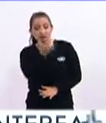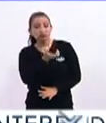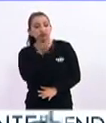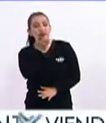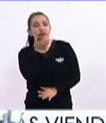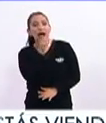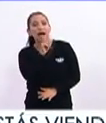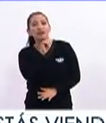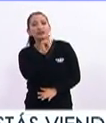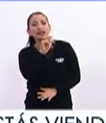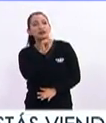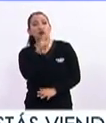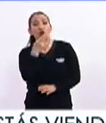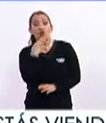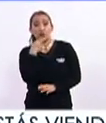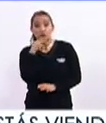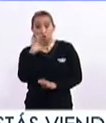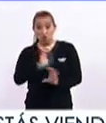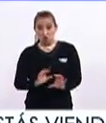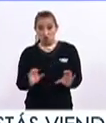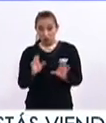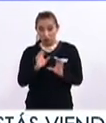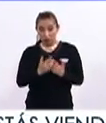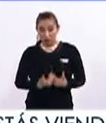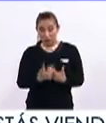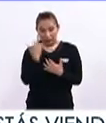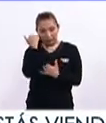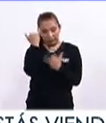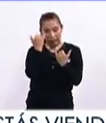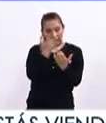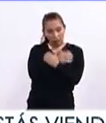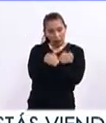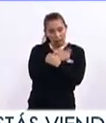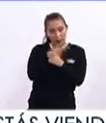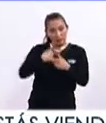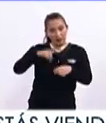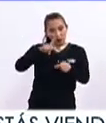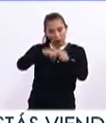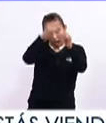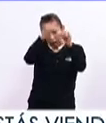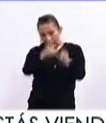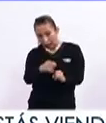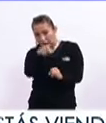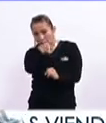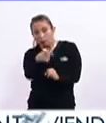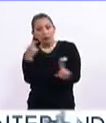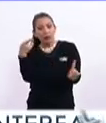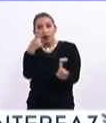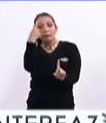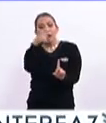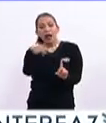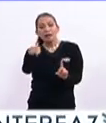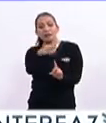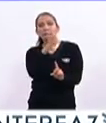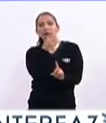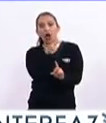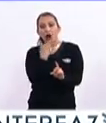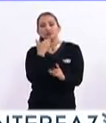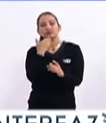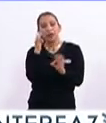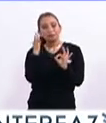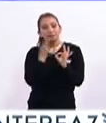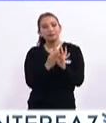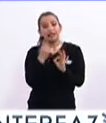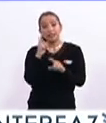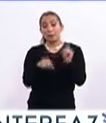adaptativo. Con el uso de la tecnología se crea una propuesta de educación personalizada, que tiene como objetivo lograr una mejor eficiencia